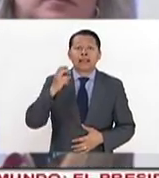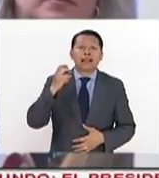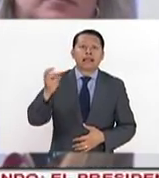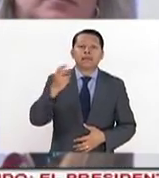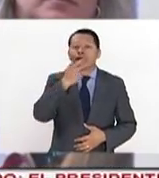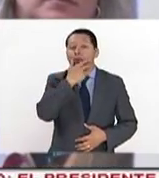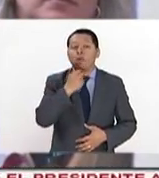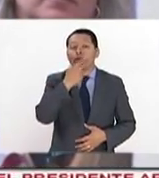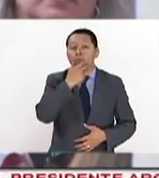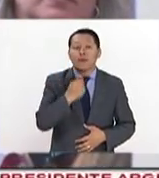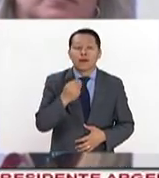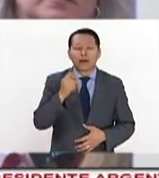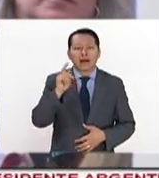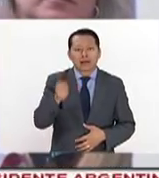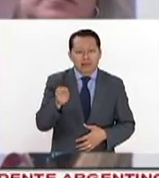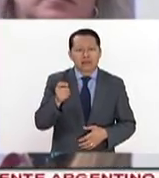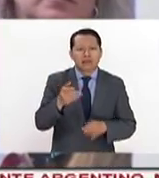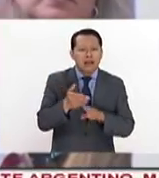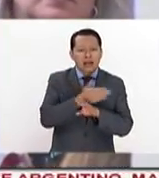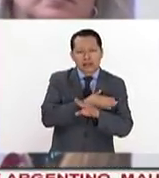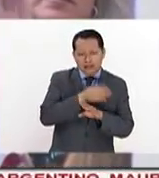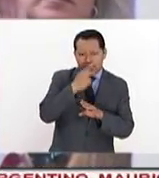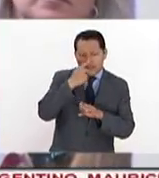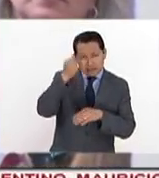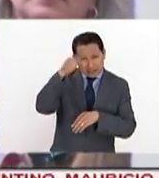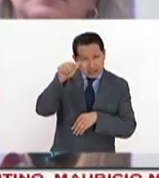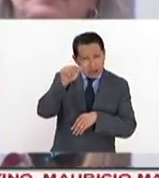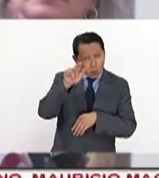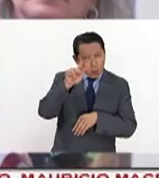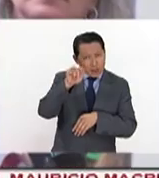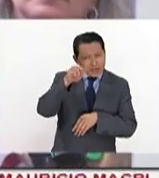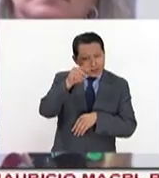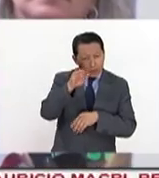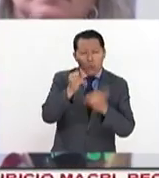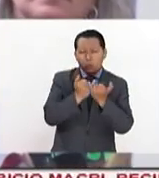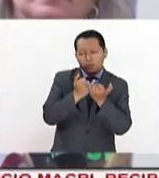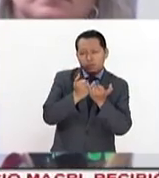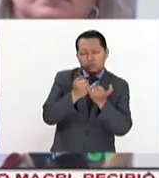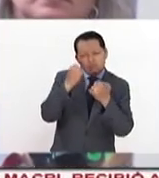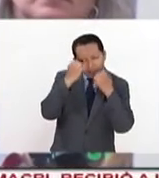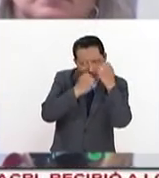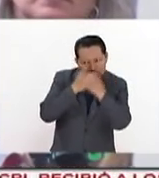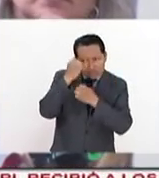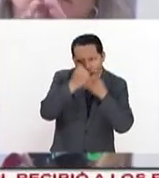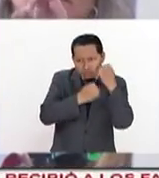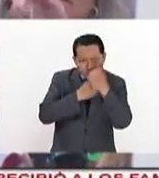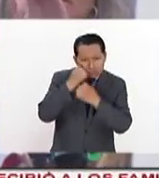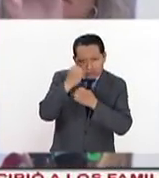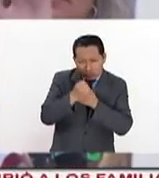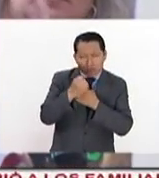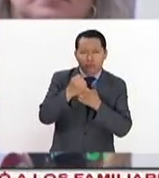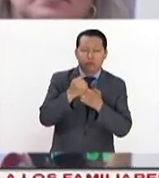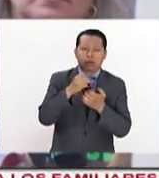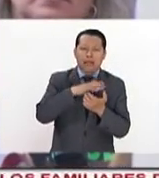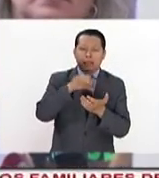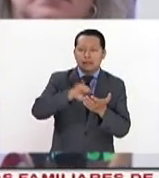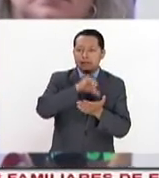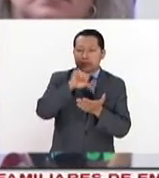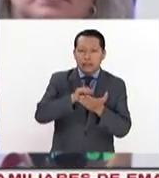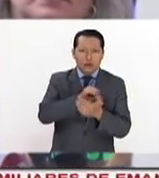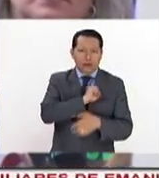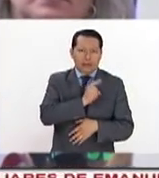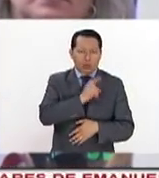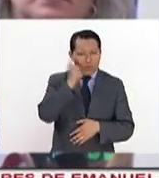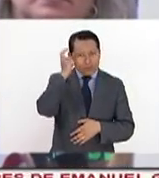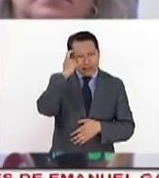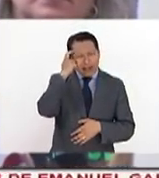que a pesar de ser diagnosticado con autismo, a pesar de ser evaluado y ni siquiera realizado por un centro de salud mental, a pesar